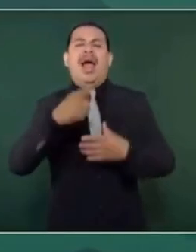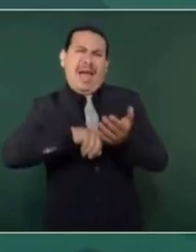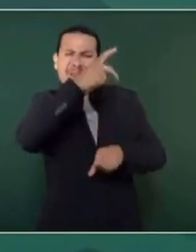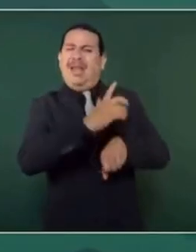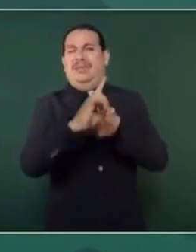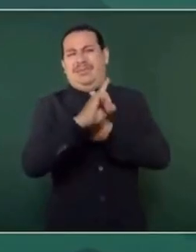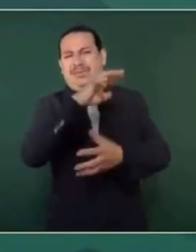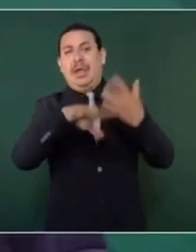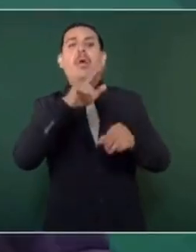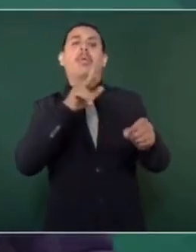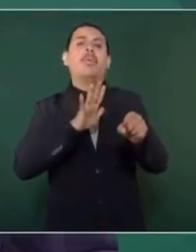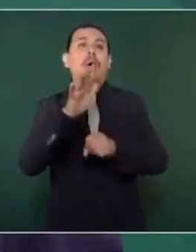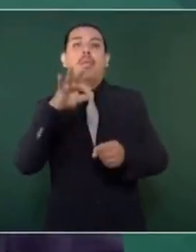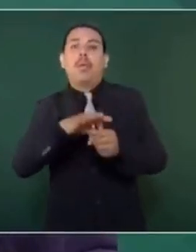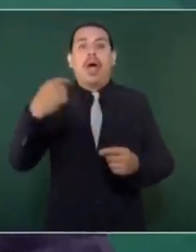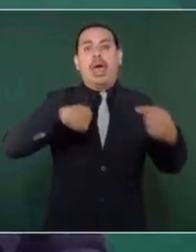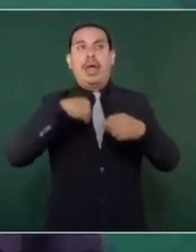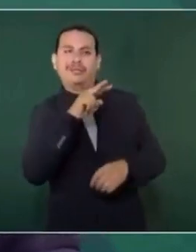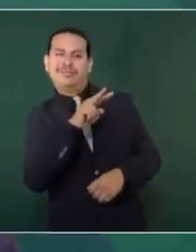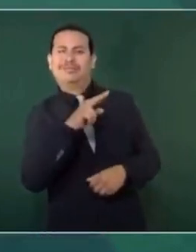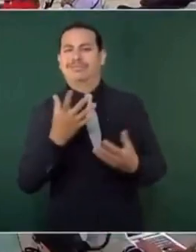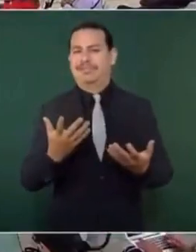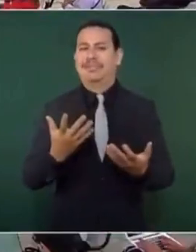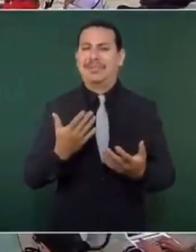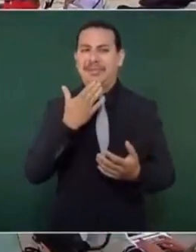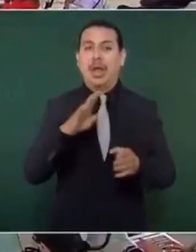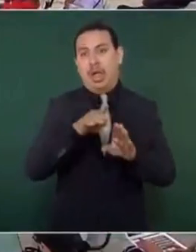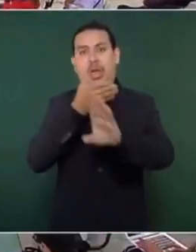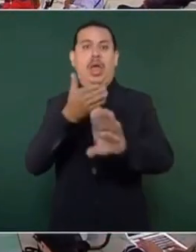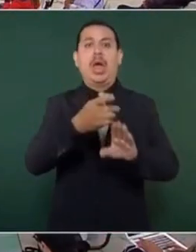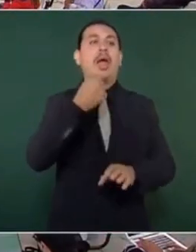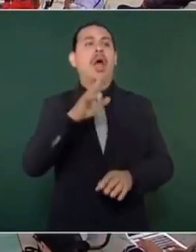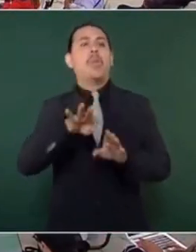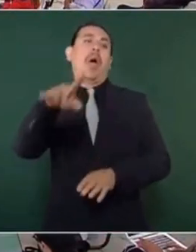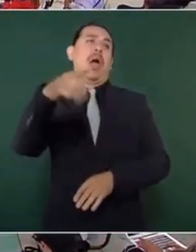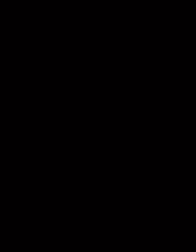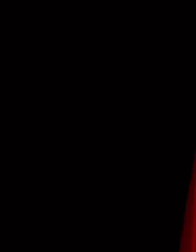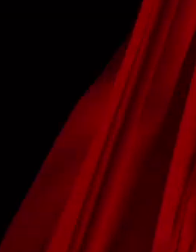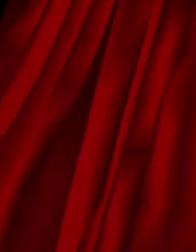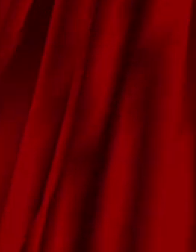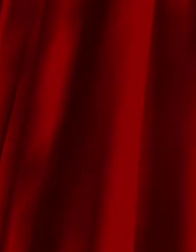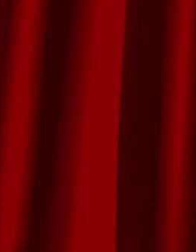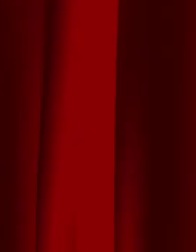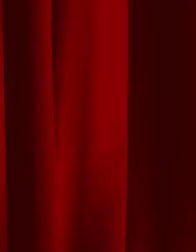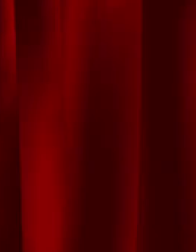allá en lo electoral. Y entonces se les hace fácil decir México.